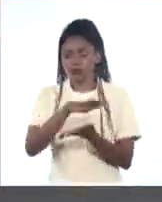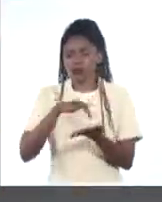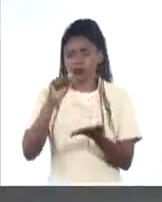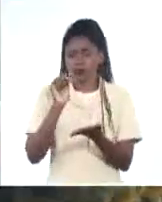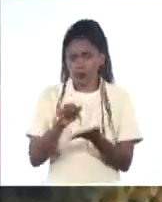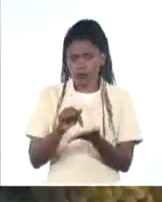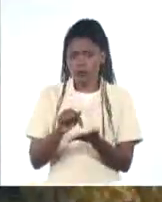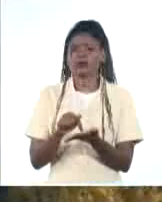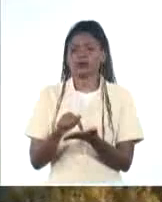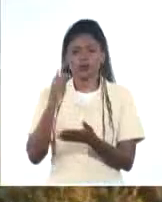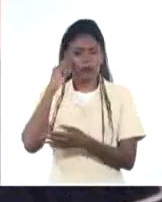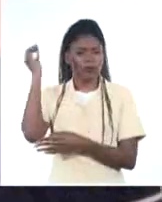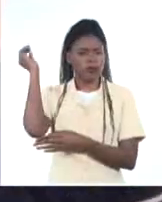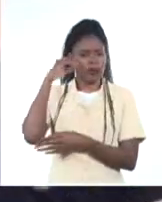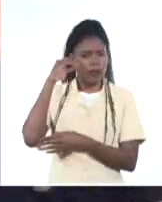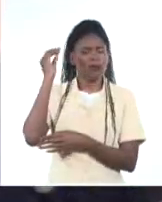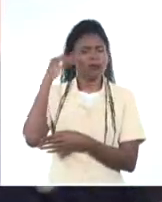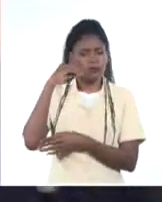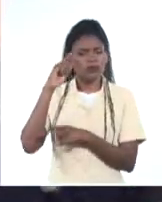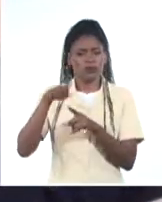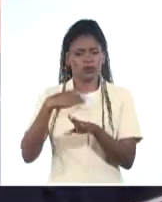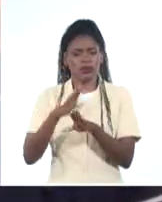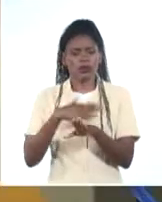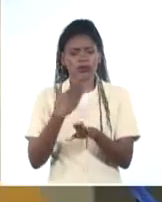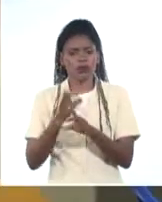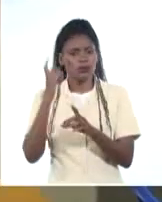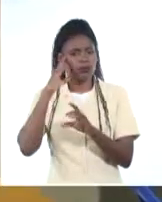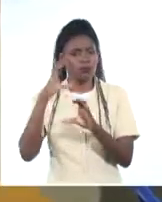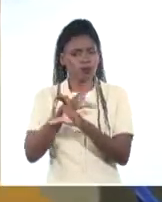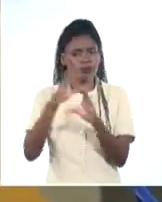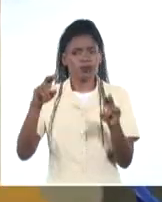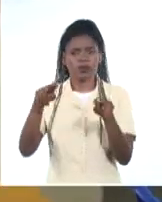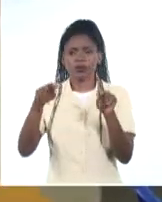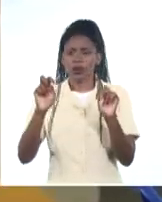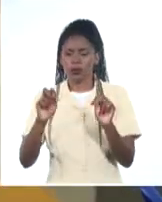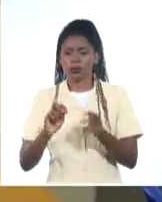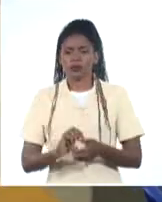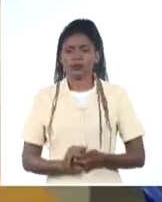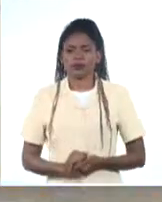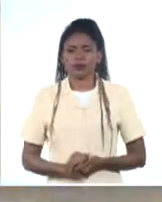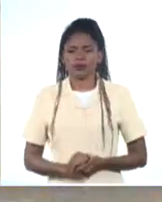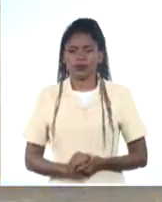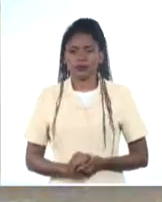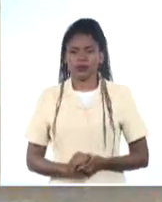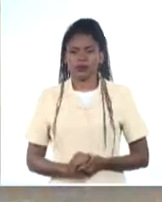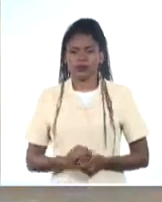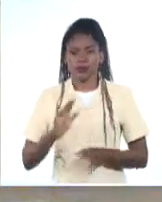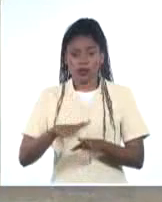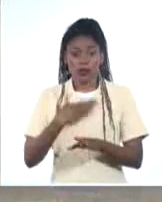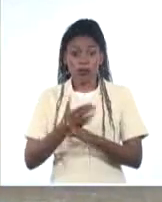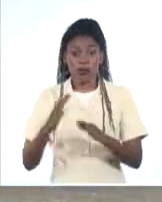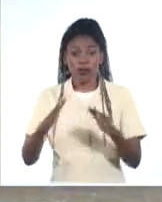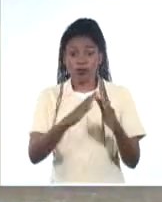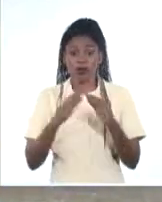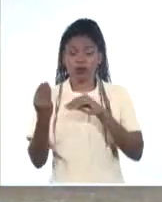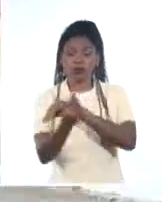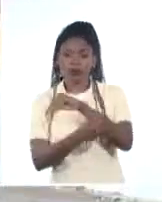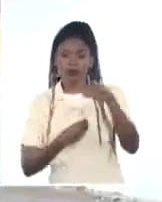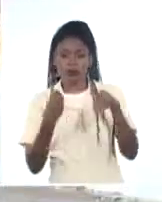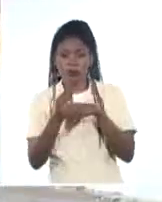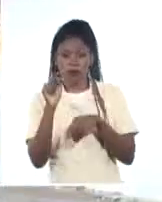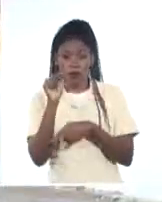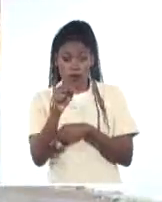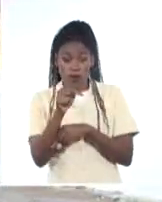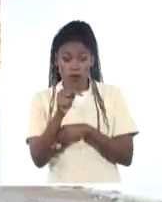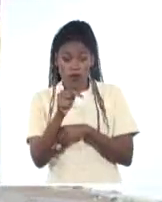efectiva gestión de conocimiento a partir de la ciencia e innovación. Posteriormente, la comunidad en transformación Paraguay,